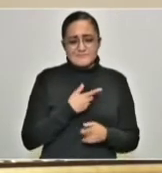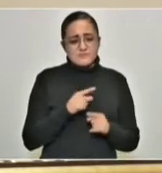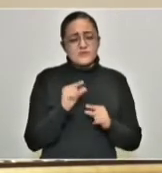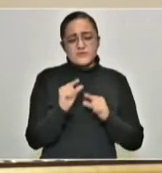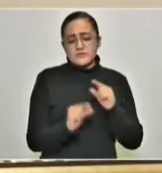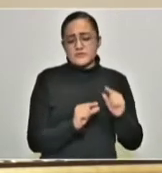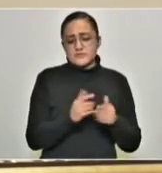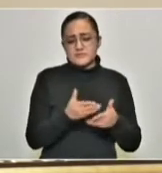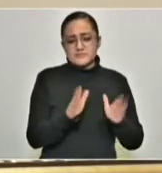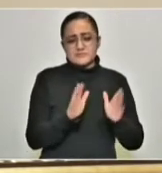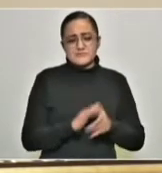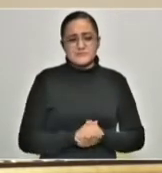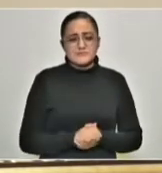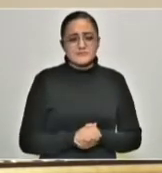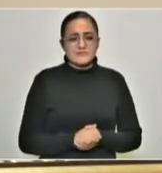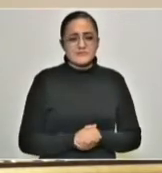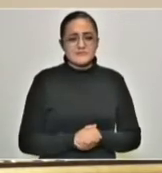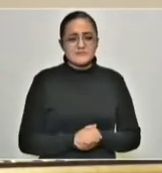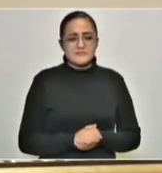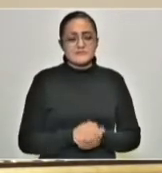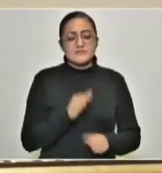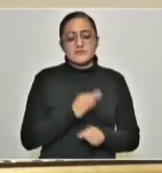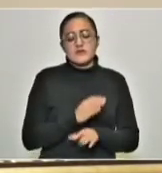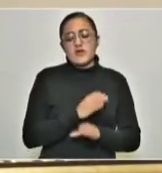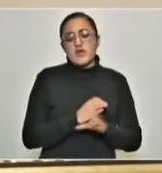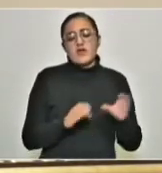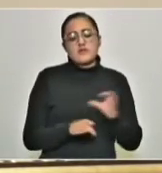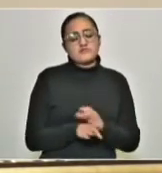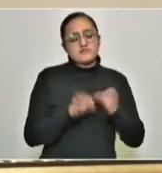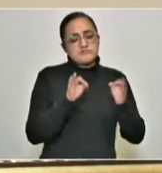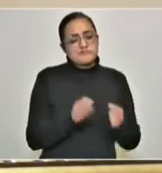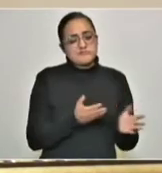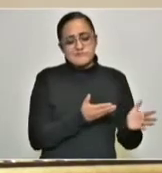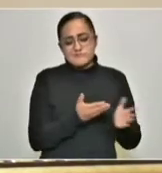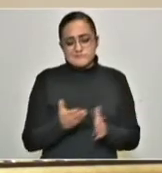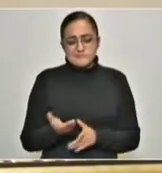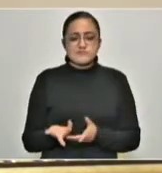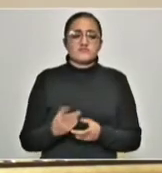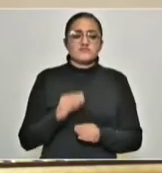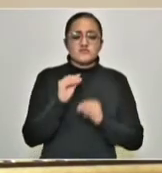tiempo. Las cosas se ponen en orden, se acomodan